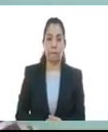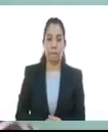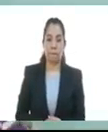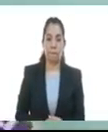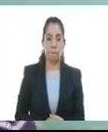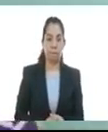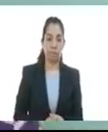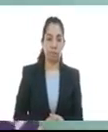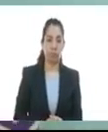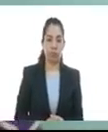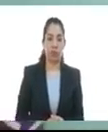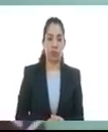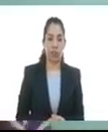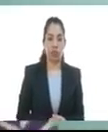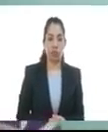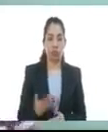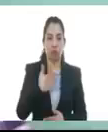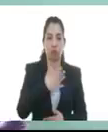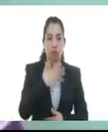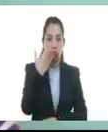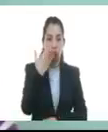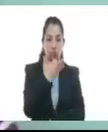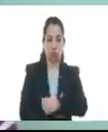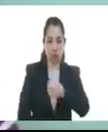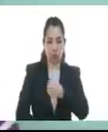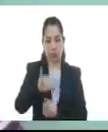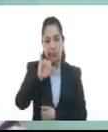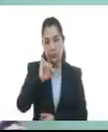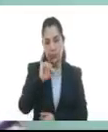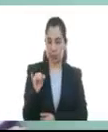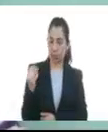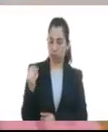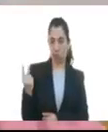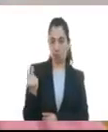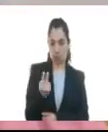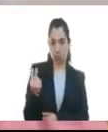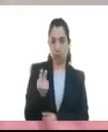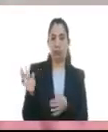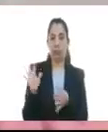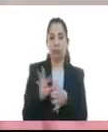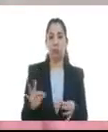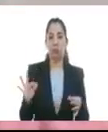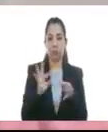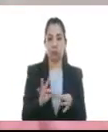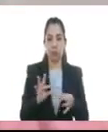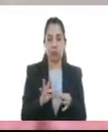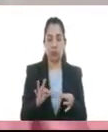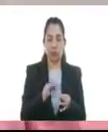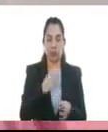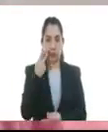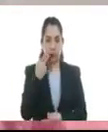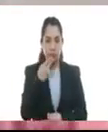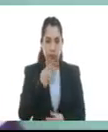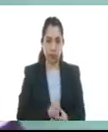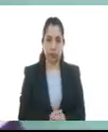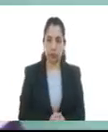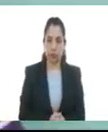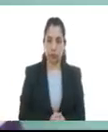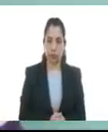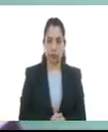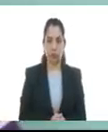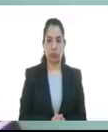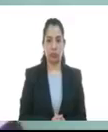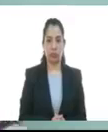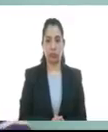Buenas tardes. Sí, vamos a hablar los dos un poquito cada quien. Muy bien. Muy bien. Bueno, pues